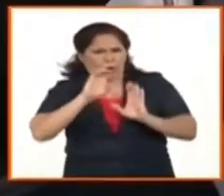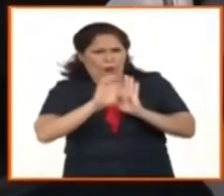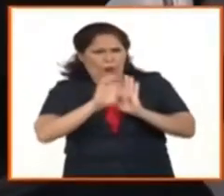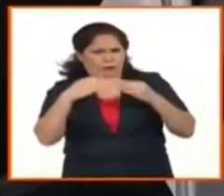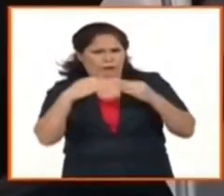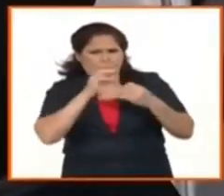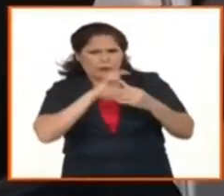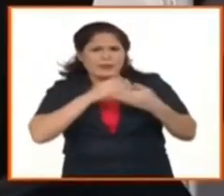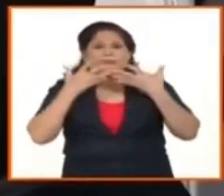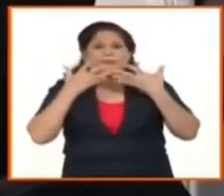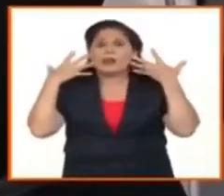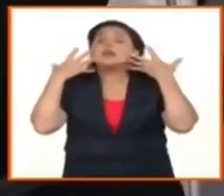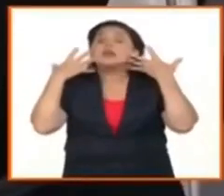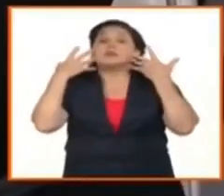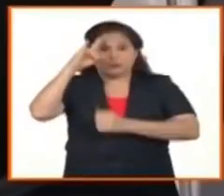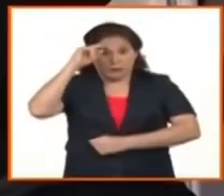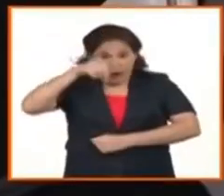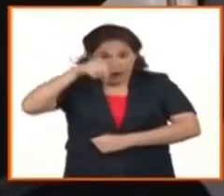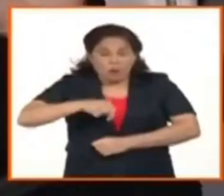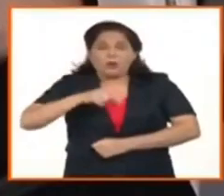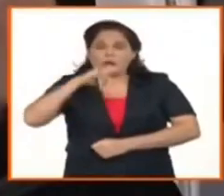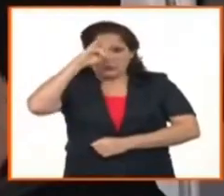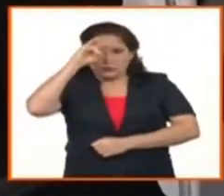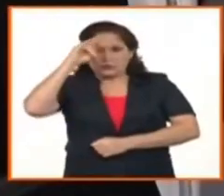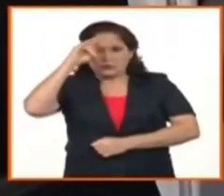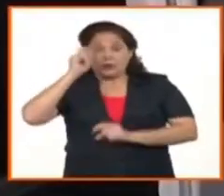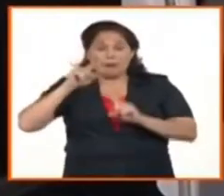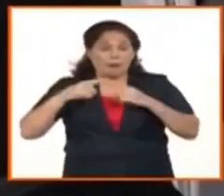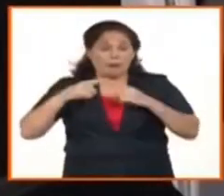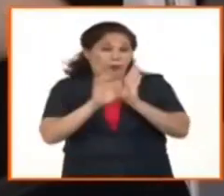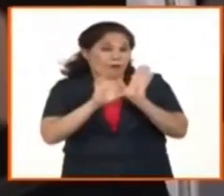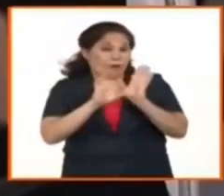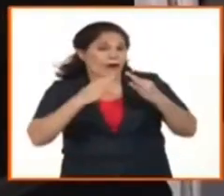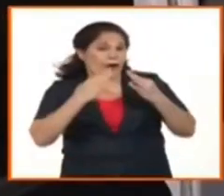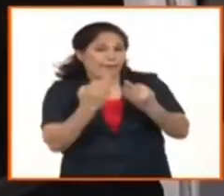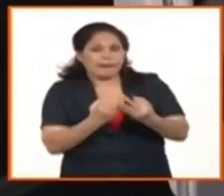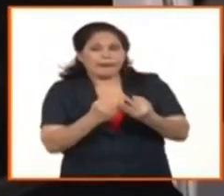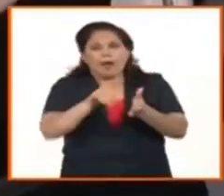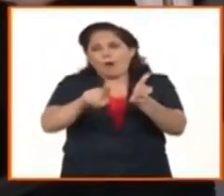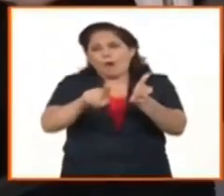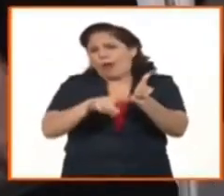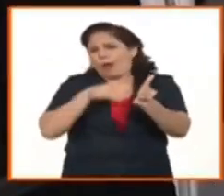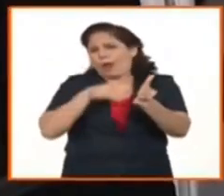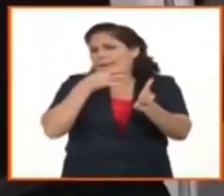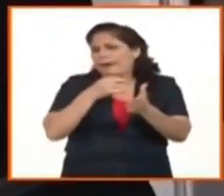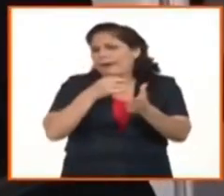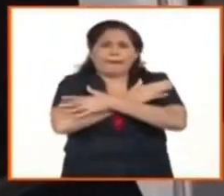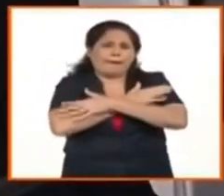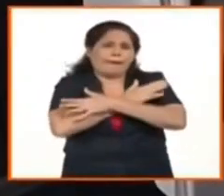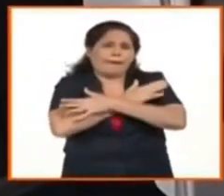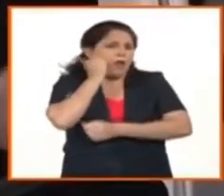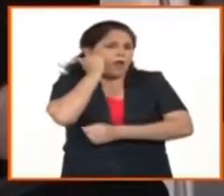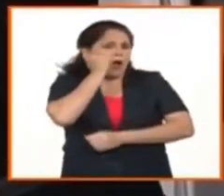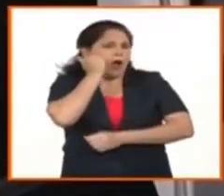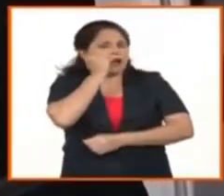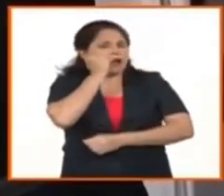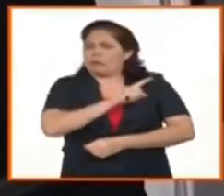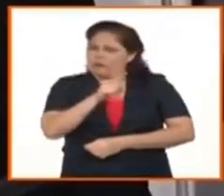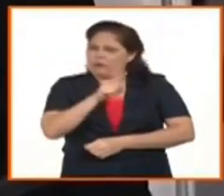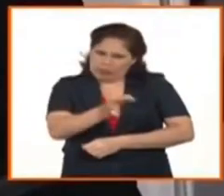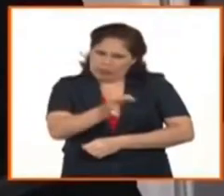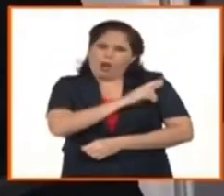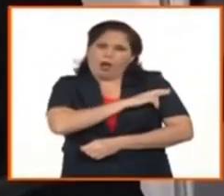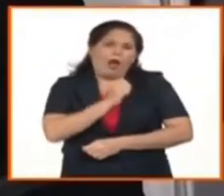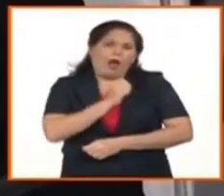que el código de las familias yo veo que muchos colegas hablan del código de los afectos de todo eso es verdad pero